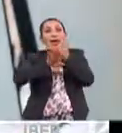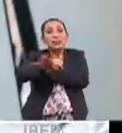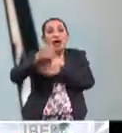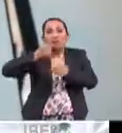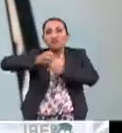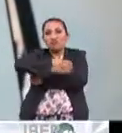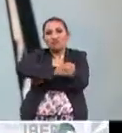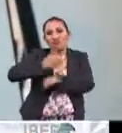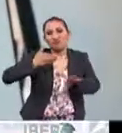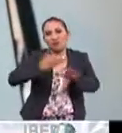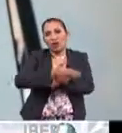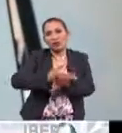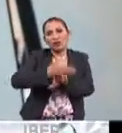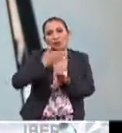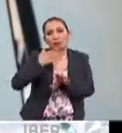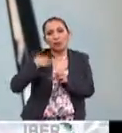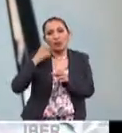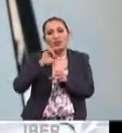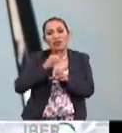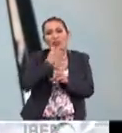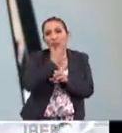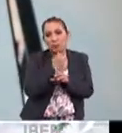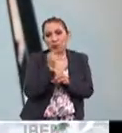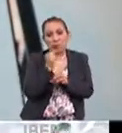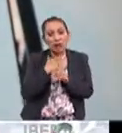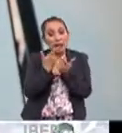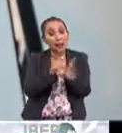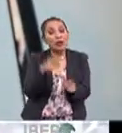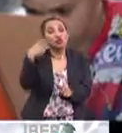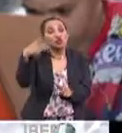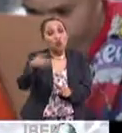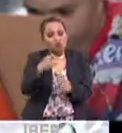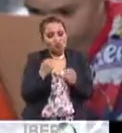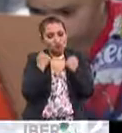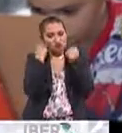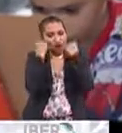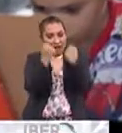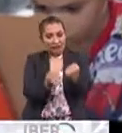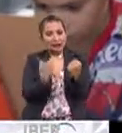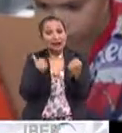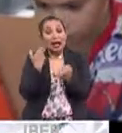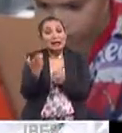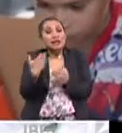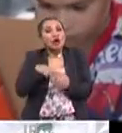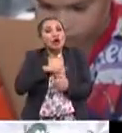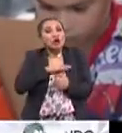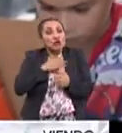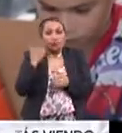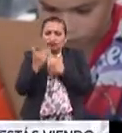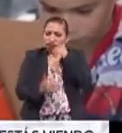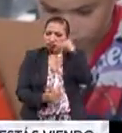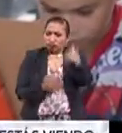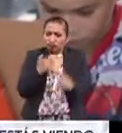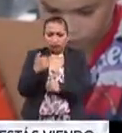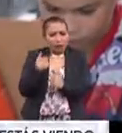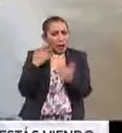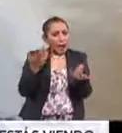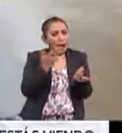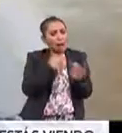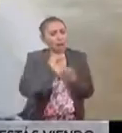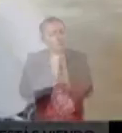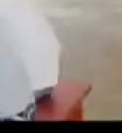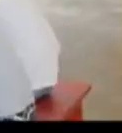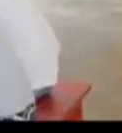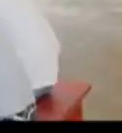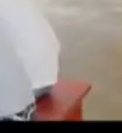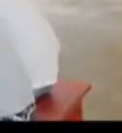de las violencias de género. Tu libertad es la fuerza, la cual estamos llevando adelante entre la Municipalidad de